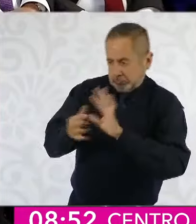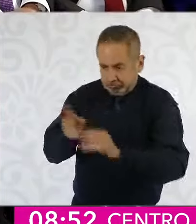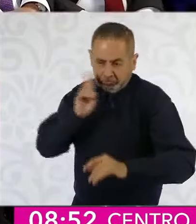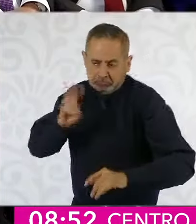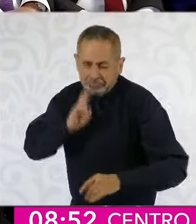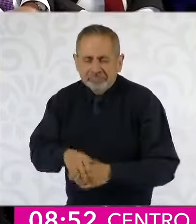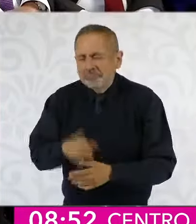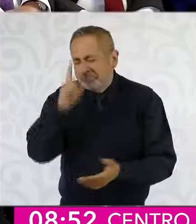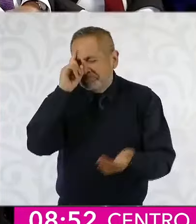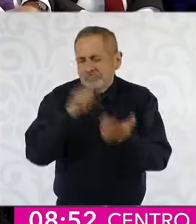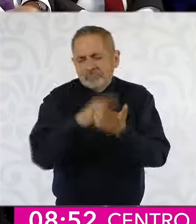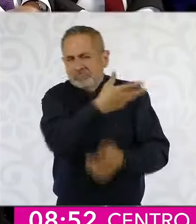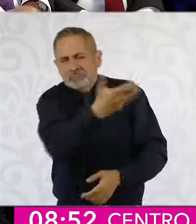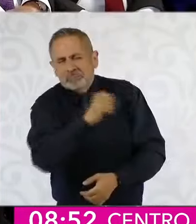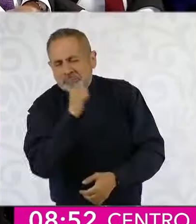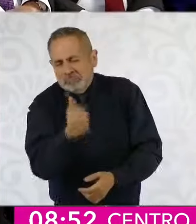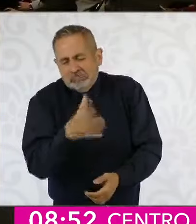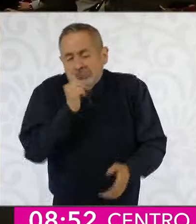en mi opinión.